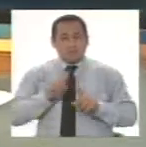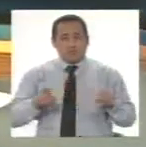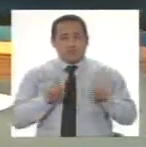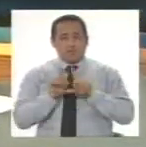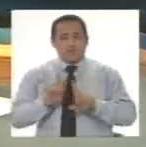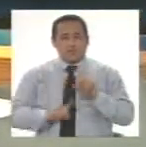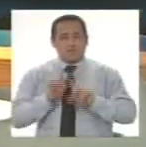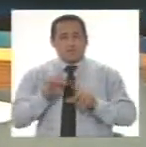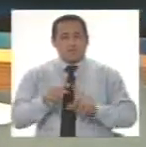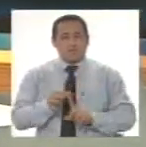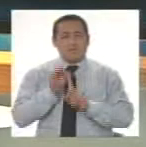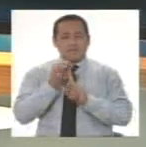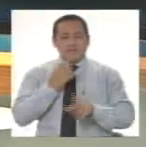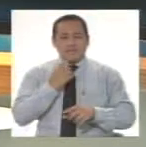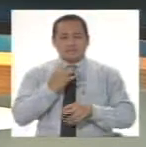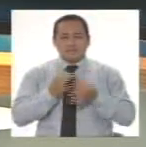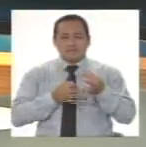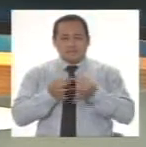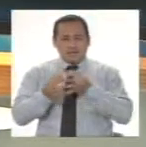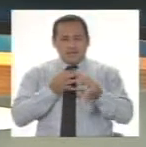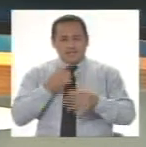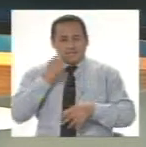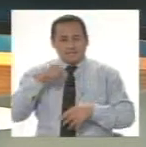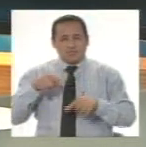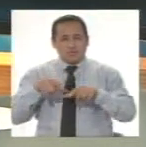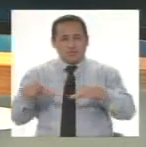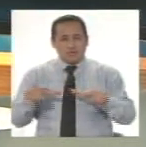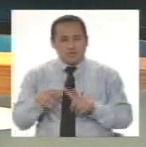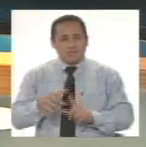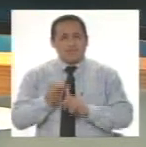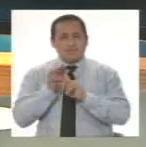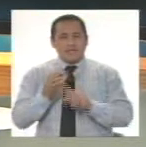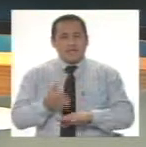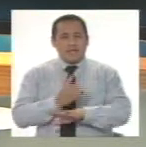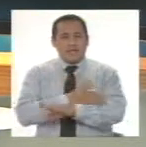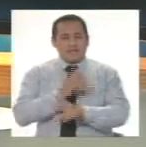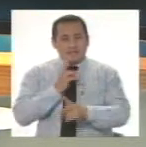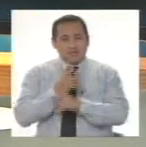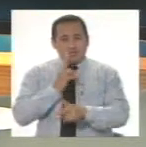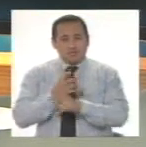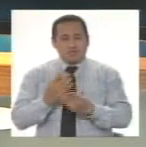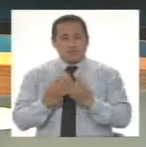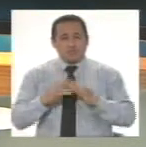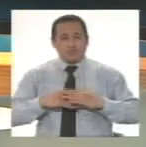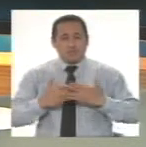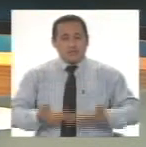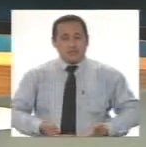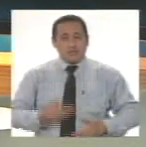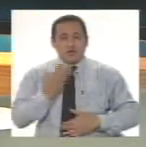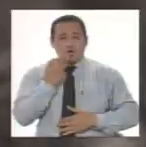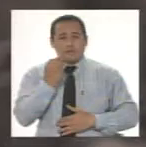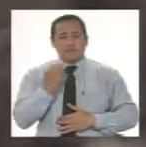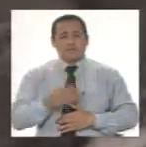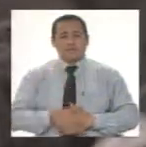los especialistas también es necesario la creación de centros especializados en prevención de embarazos precoces.